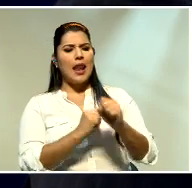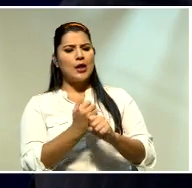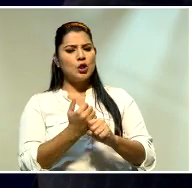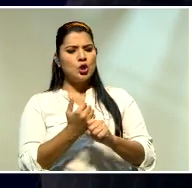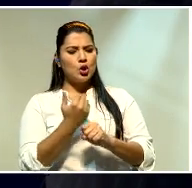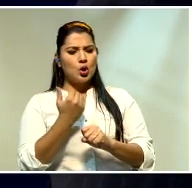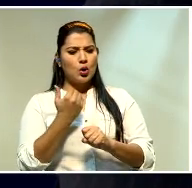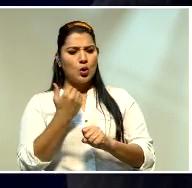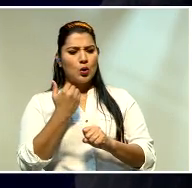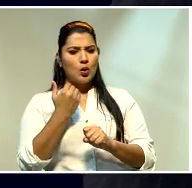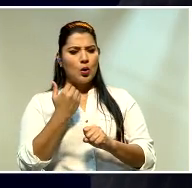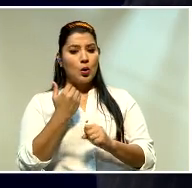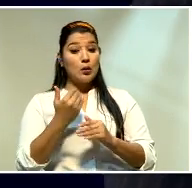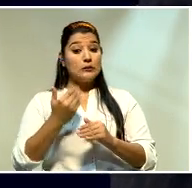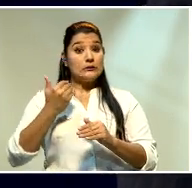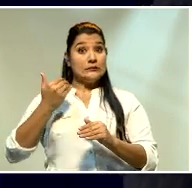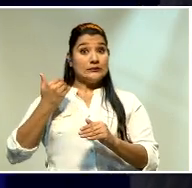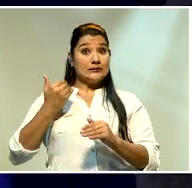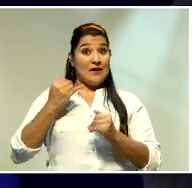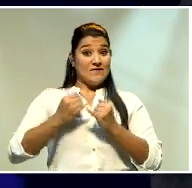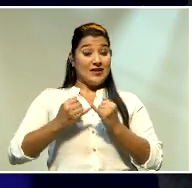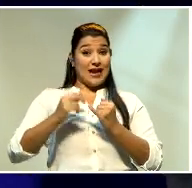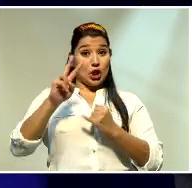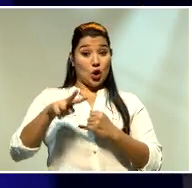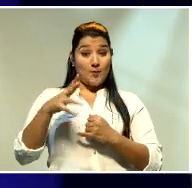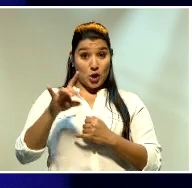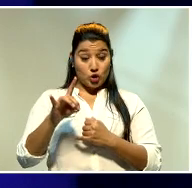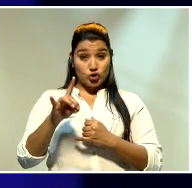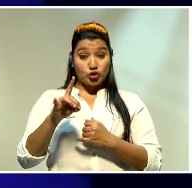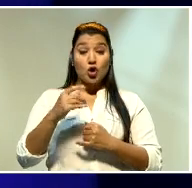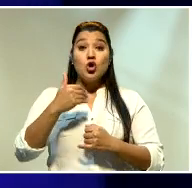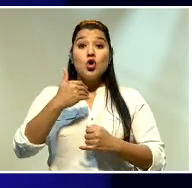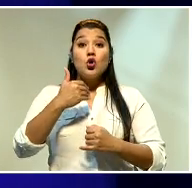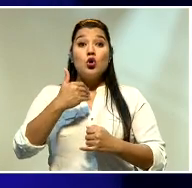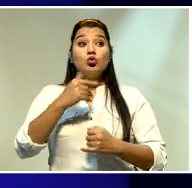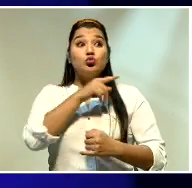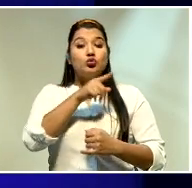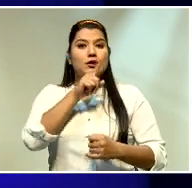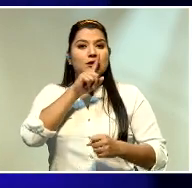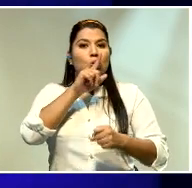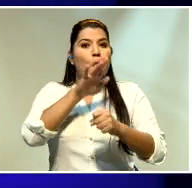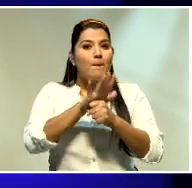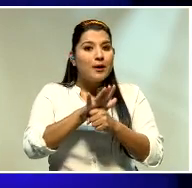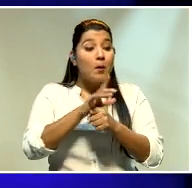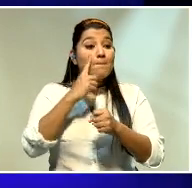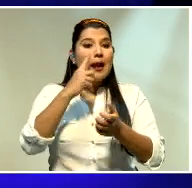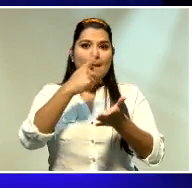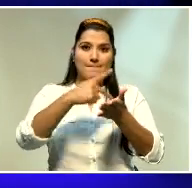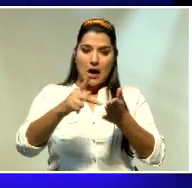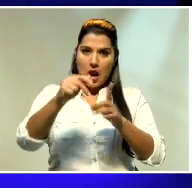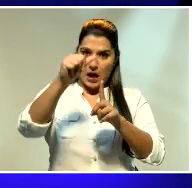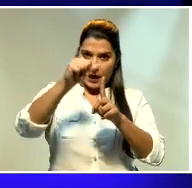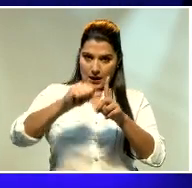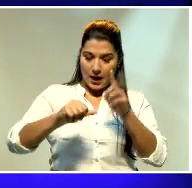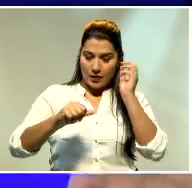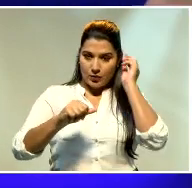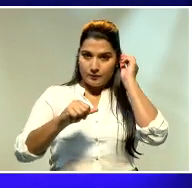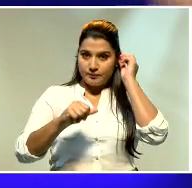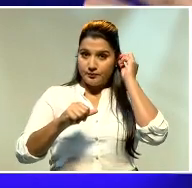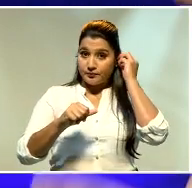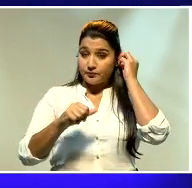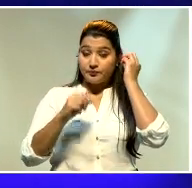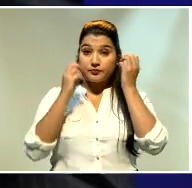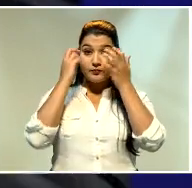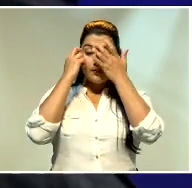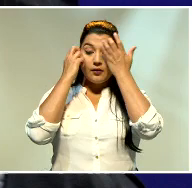a finales del 2018 hubo compromiso para poder cumplir con las obligaciones del aguinaldo. A ver, el